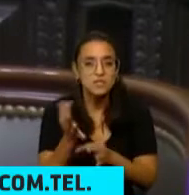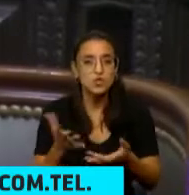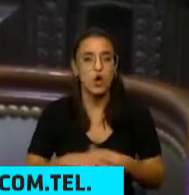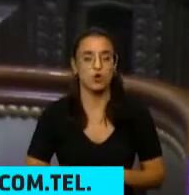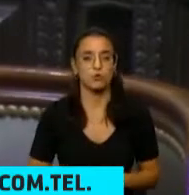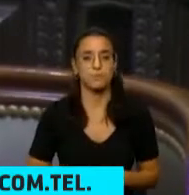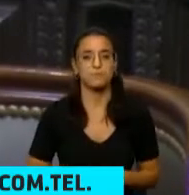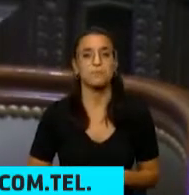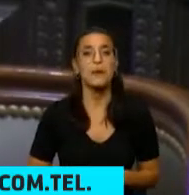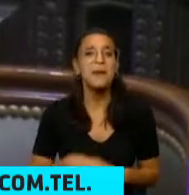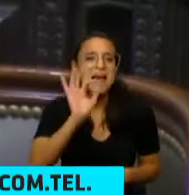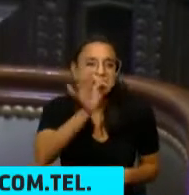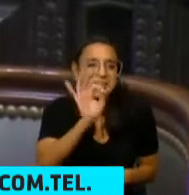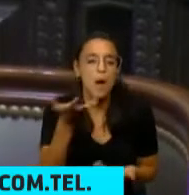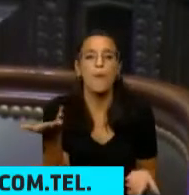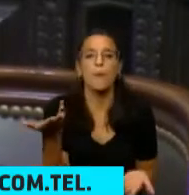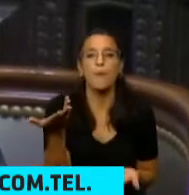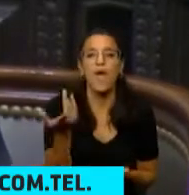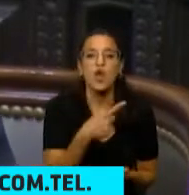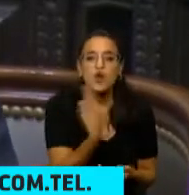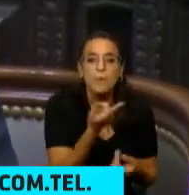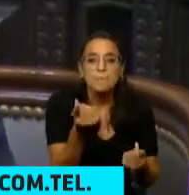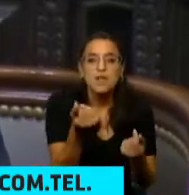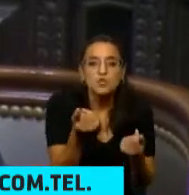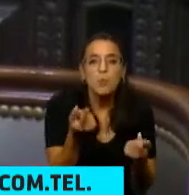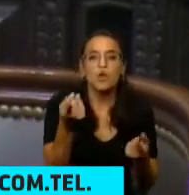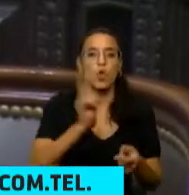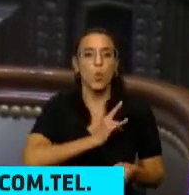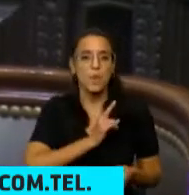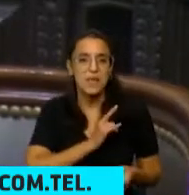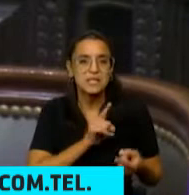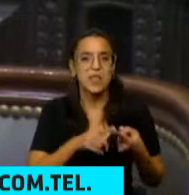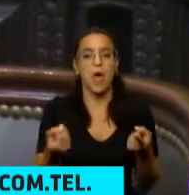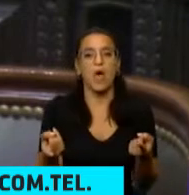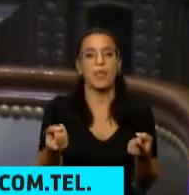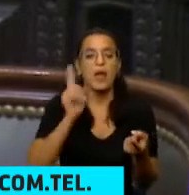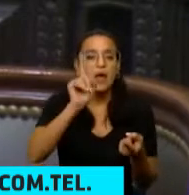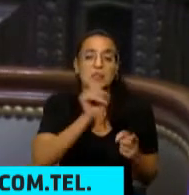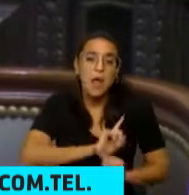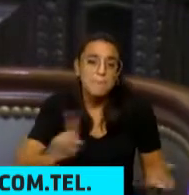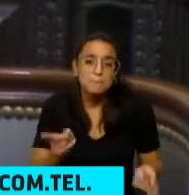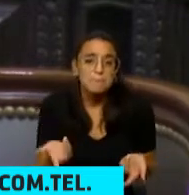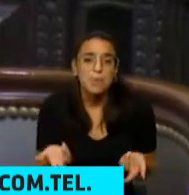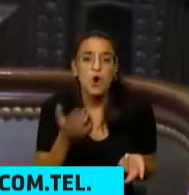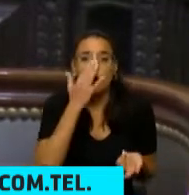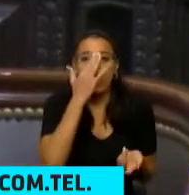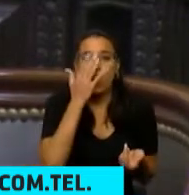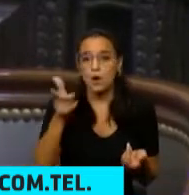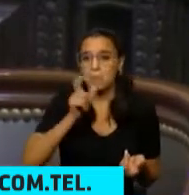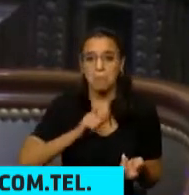explicabas recién, ustedes saben que la boleta única papel, que es la que se